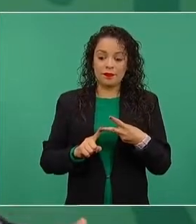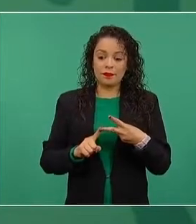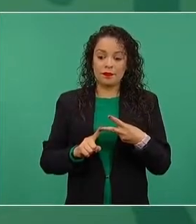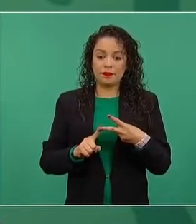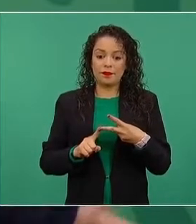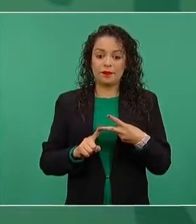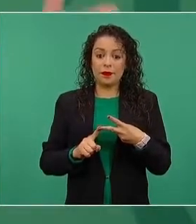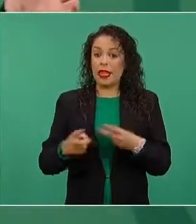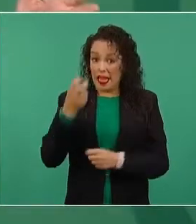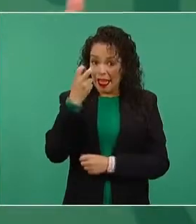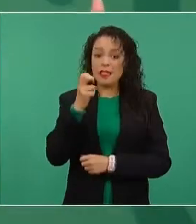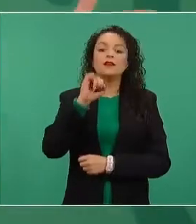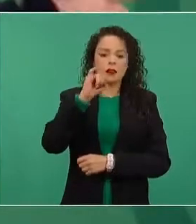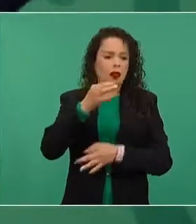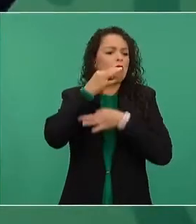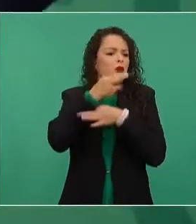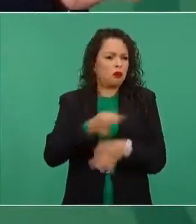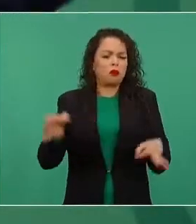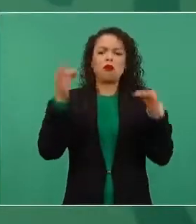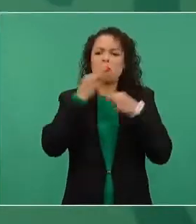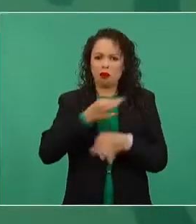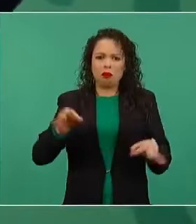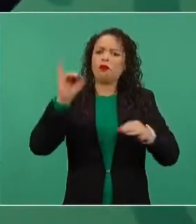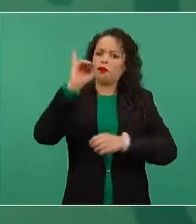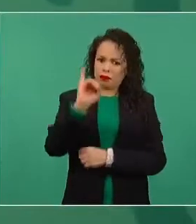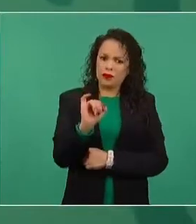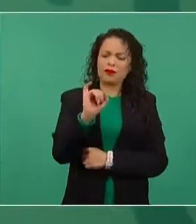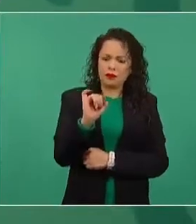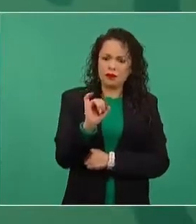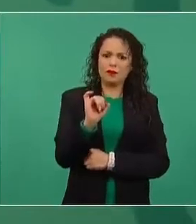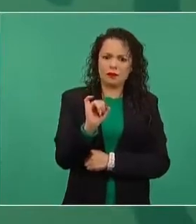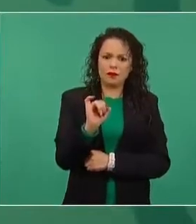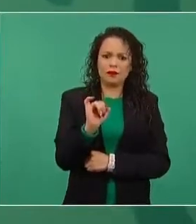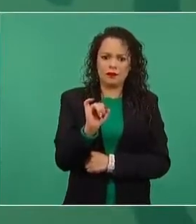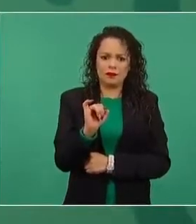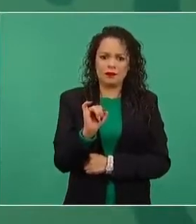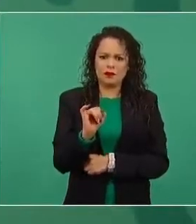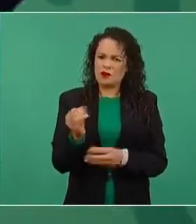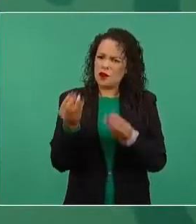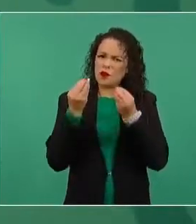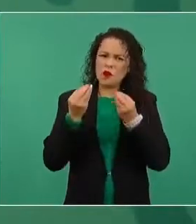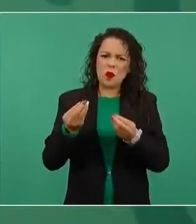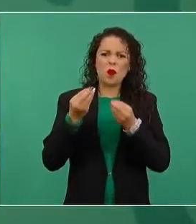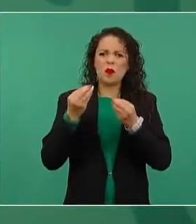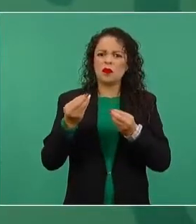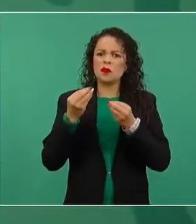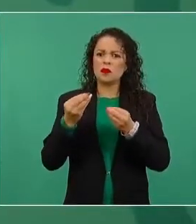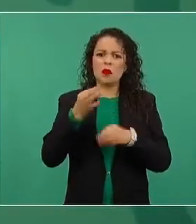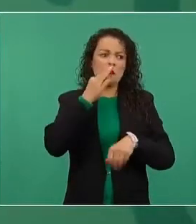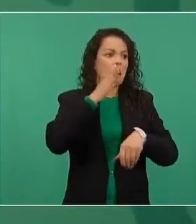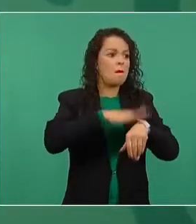Toda una campaña en medios, un bombardeo.